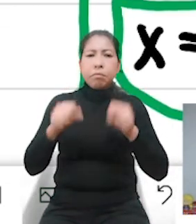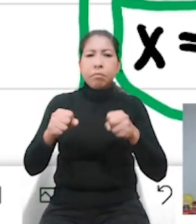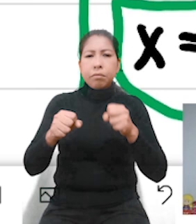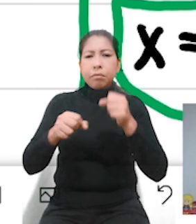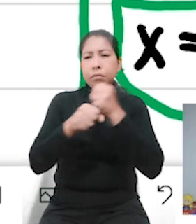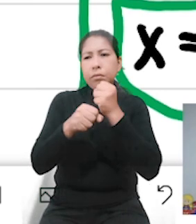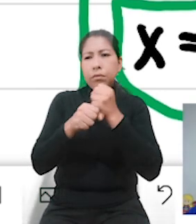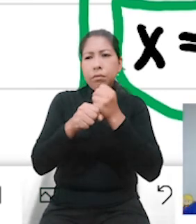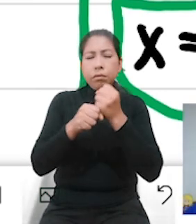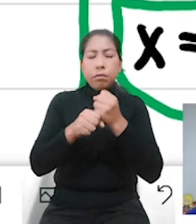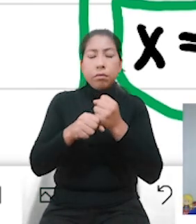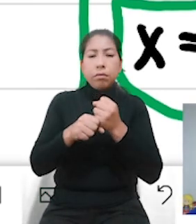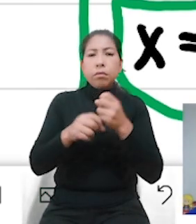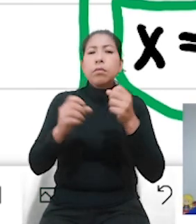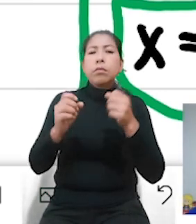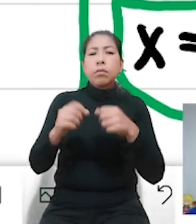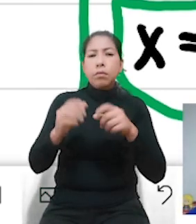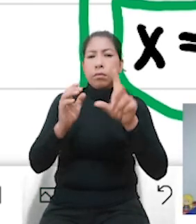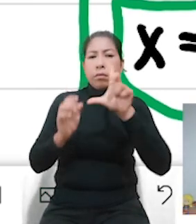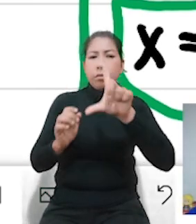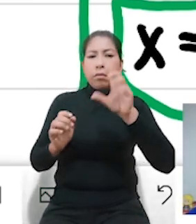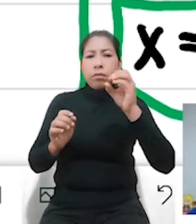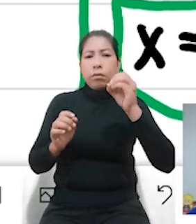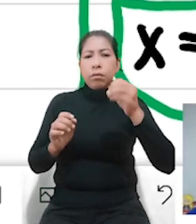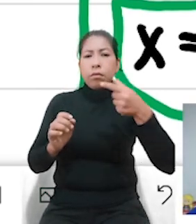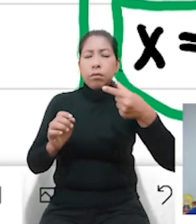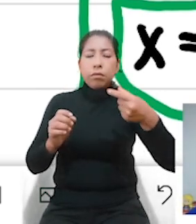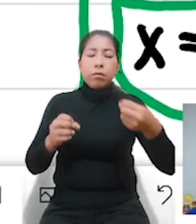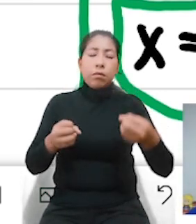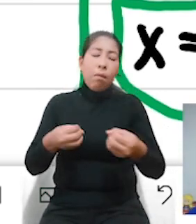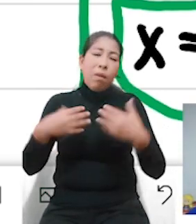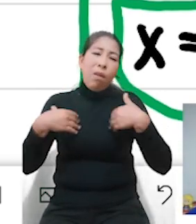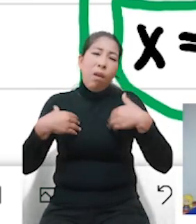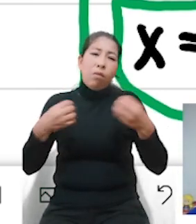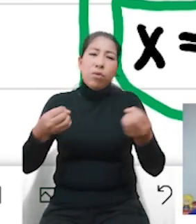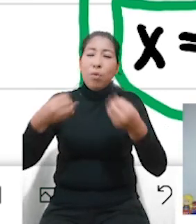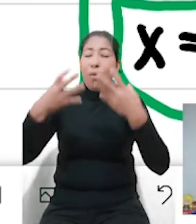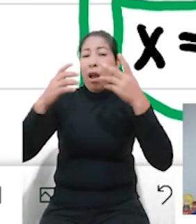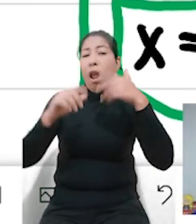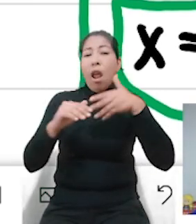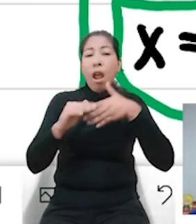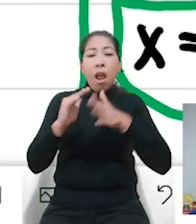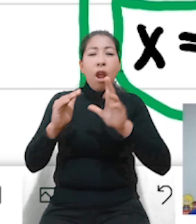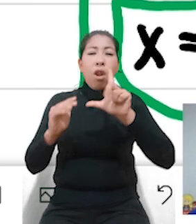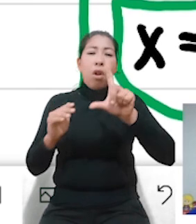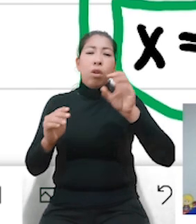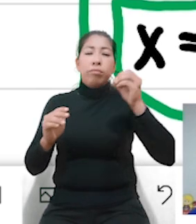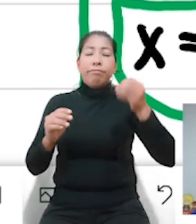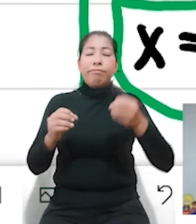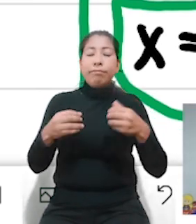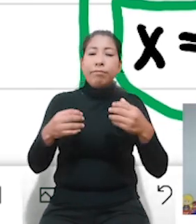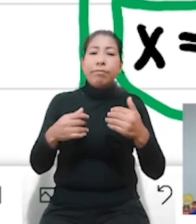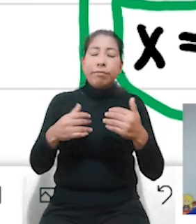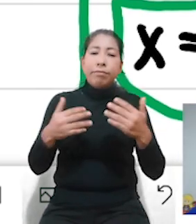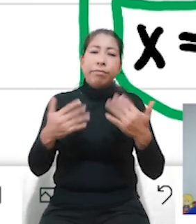podido indicarles cómo se resuelve un logaritmo que contiene más logaritmos. Esperamos que se pueda